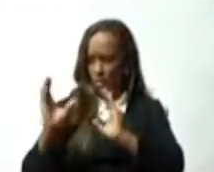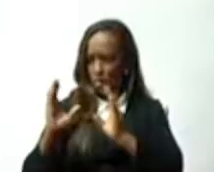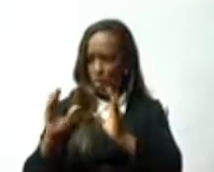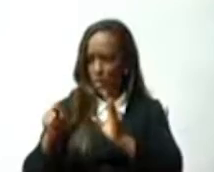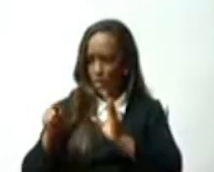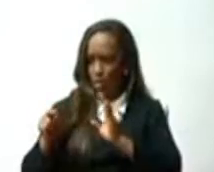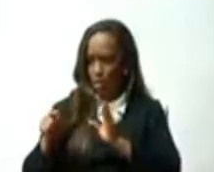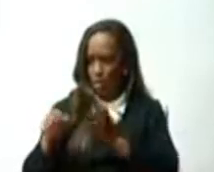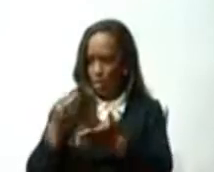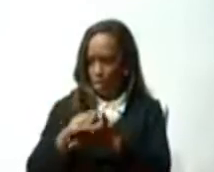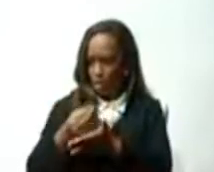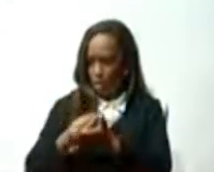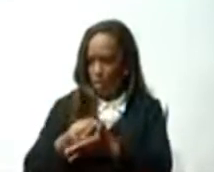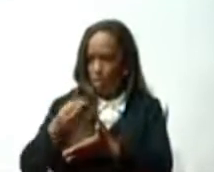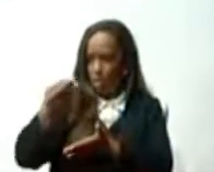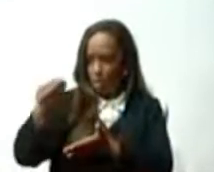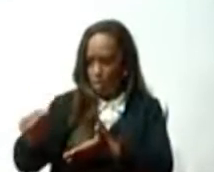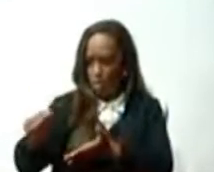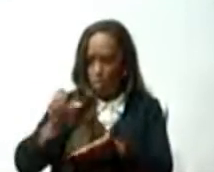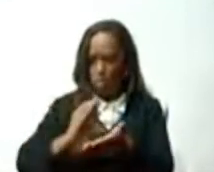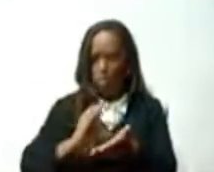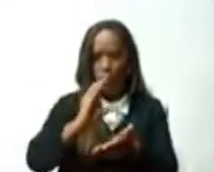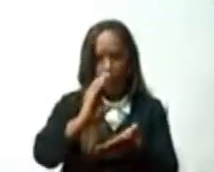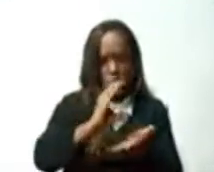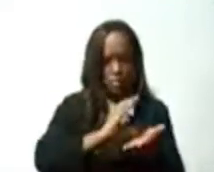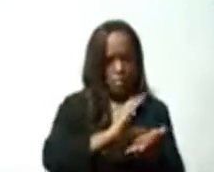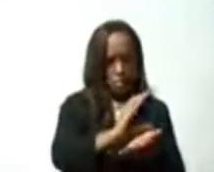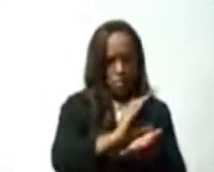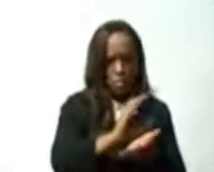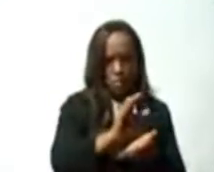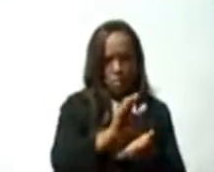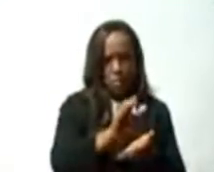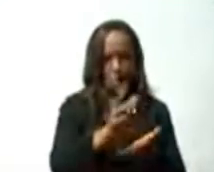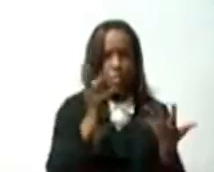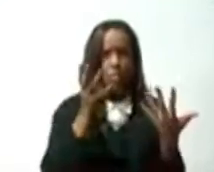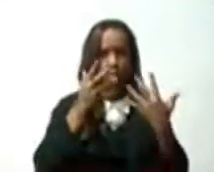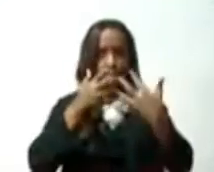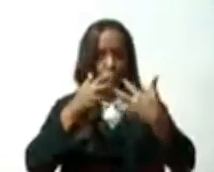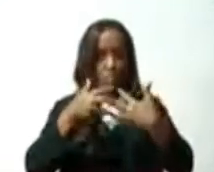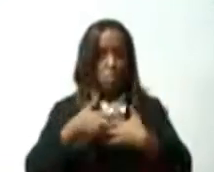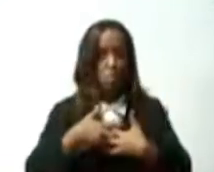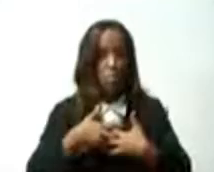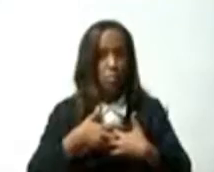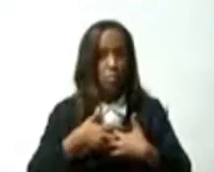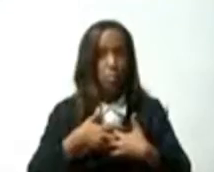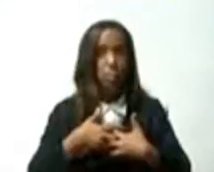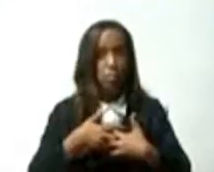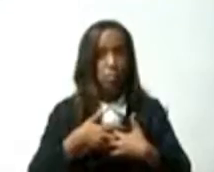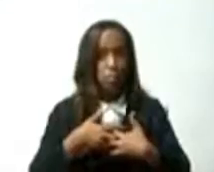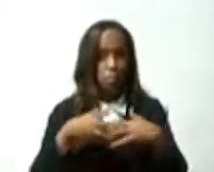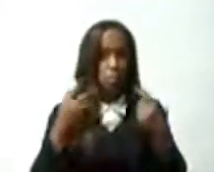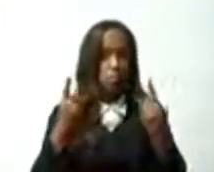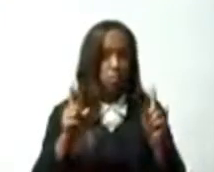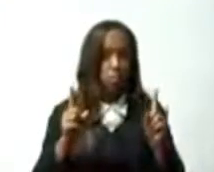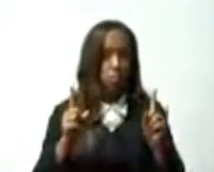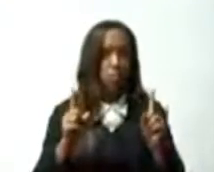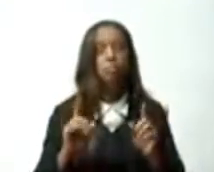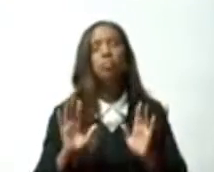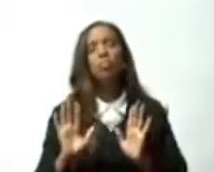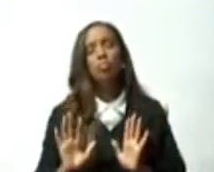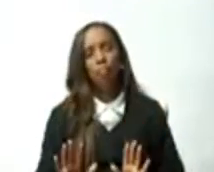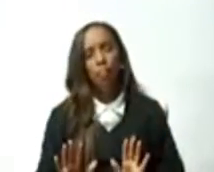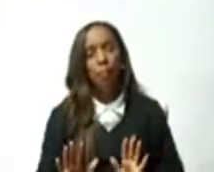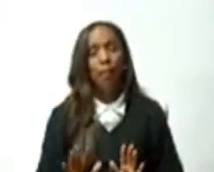196 de la Constitución de la República, no se corresponde con la provincia que nosotros